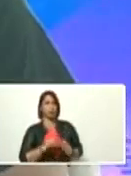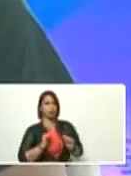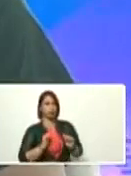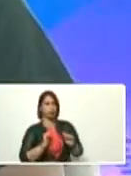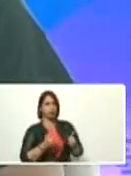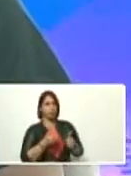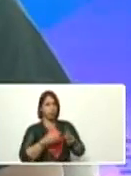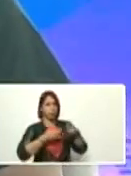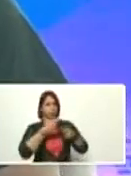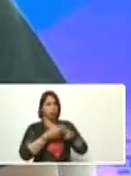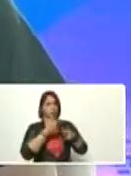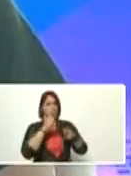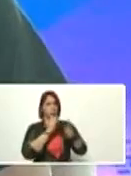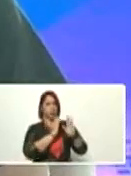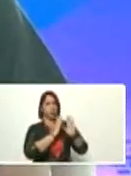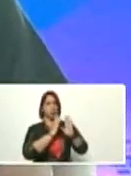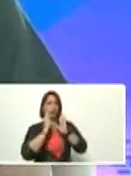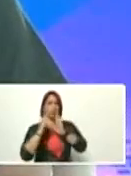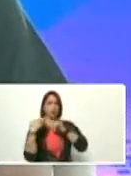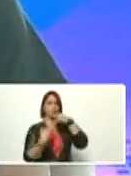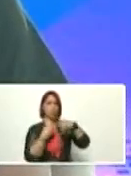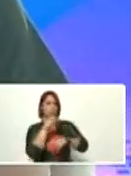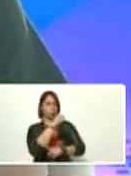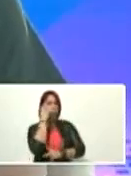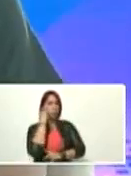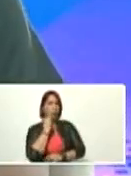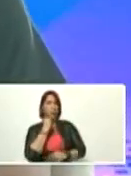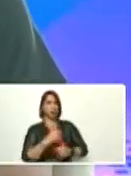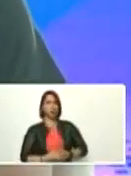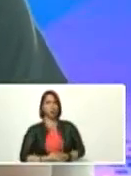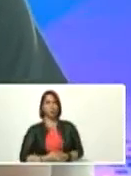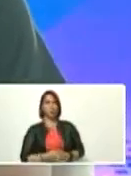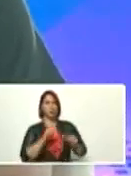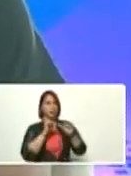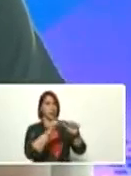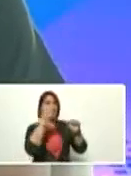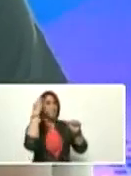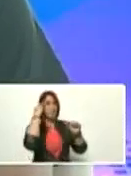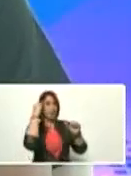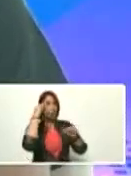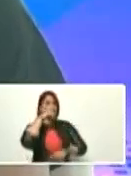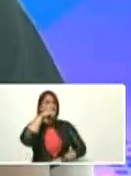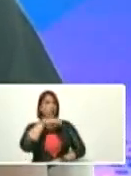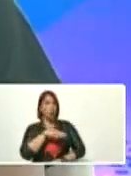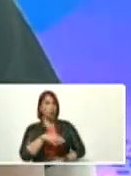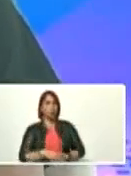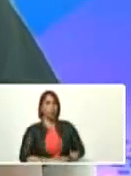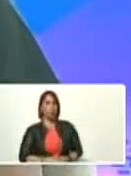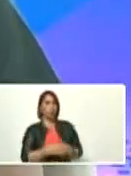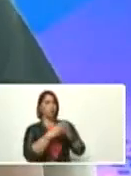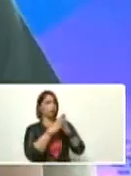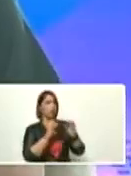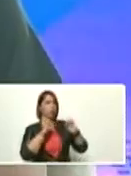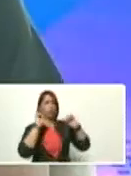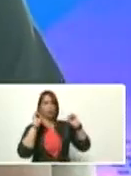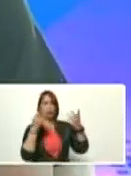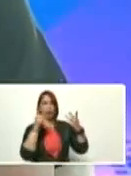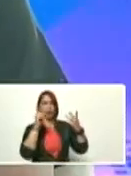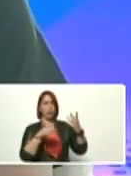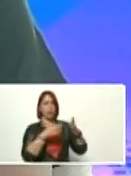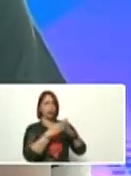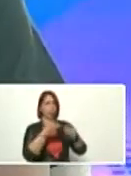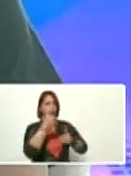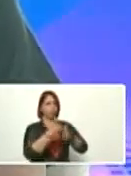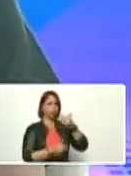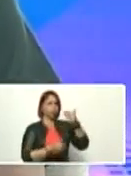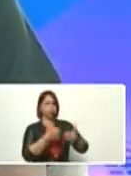a construir los archivos de la Revolución Bolivariana y que quede en la memoria histórica todos los logros y todos los avances